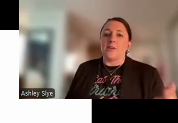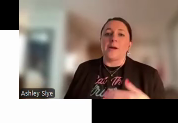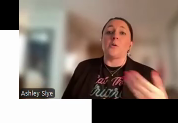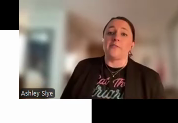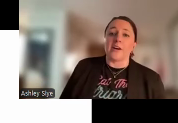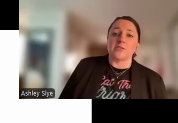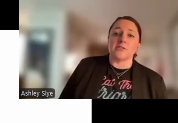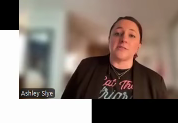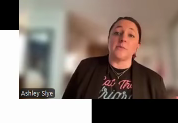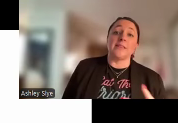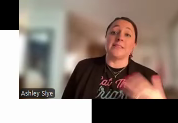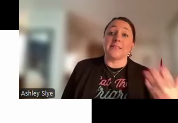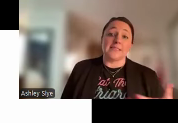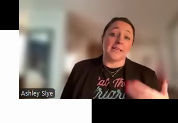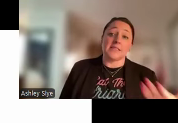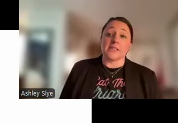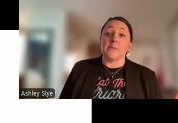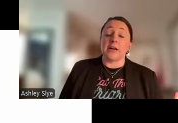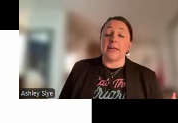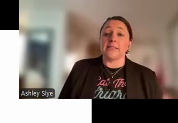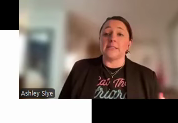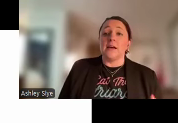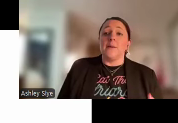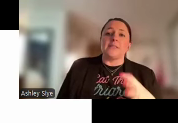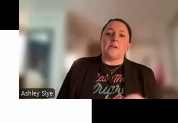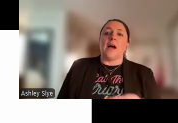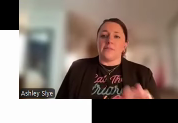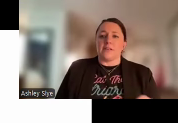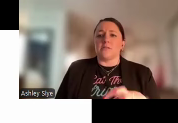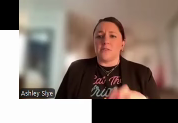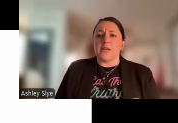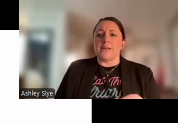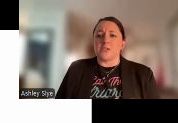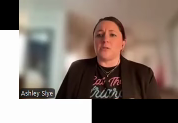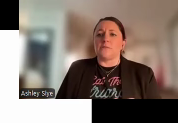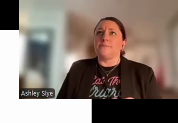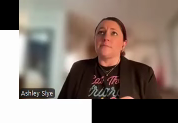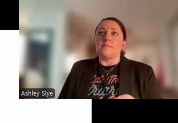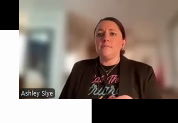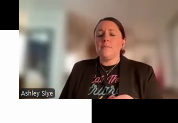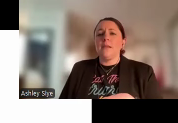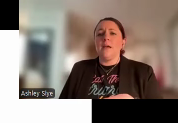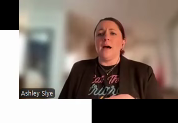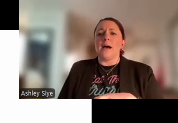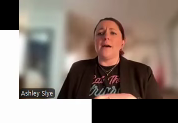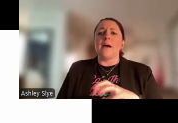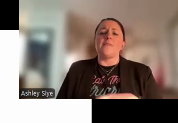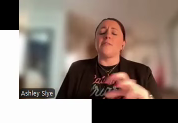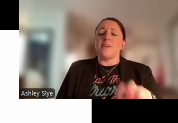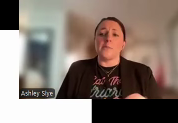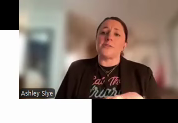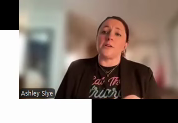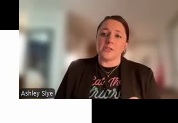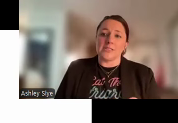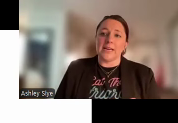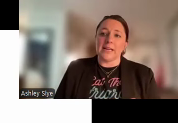contra violencia doméstica pueden unirse eh, con ellos y bueno, son